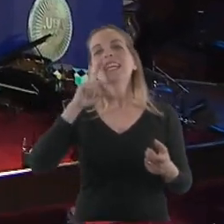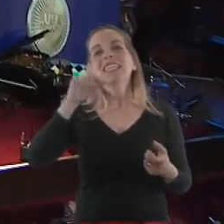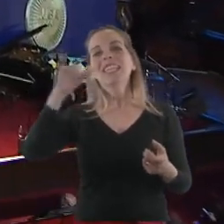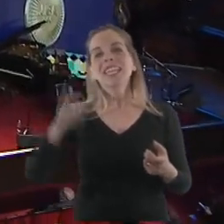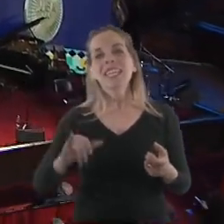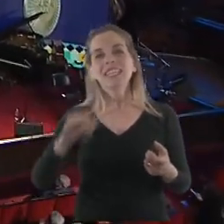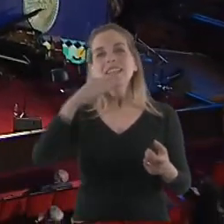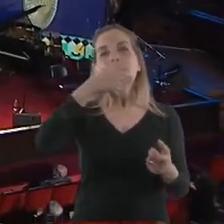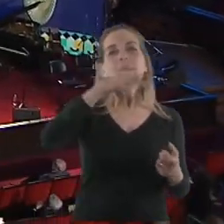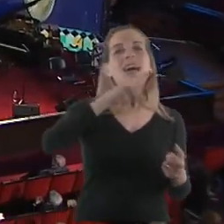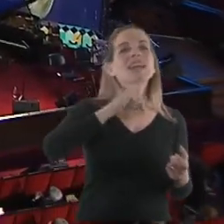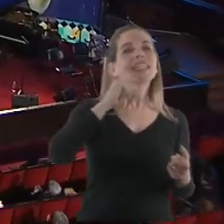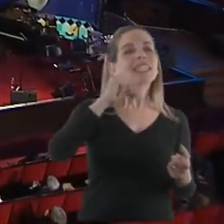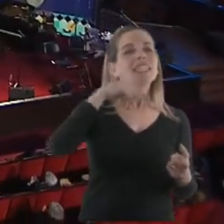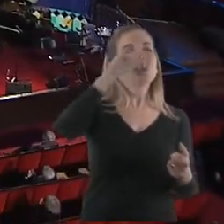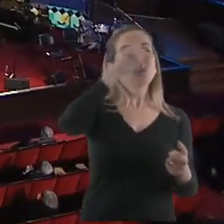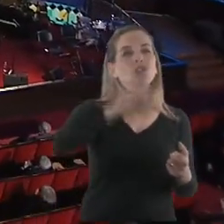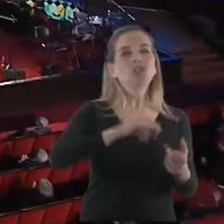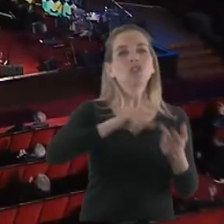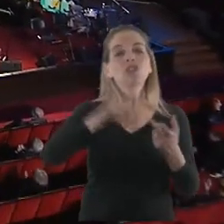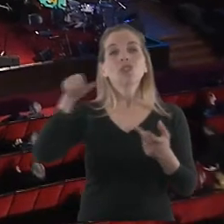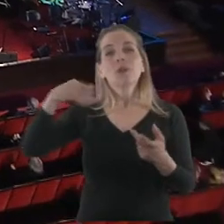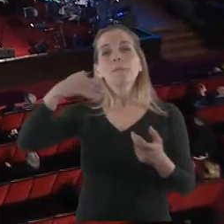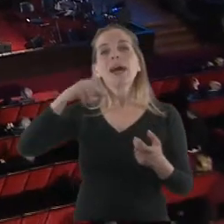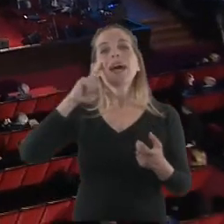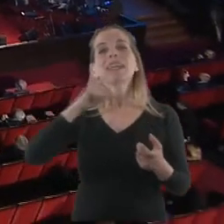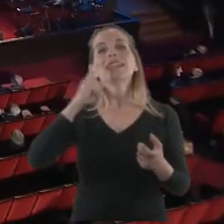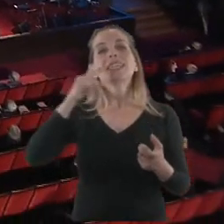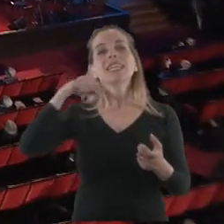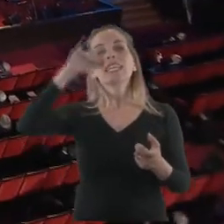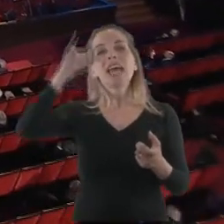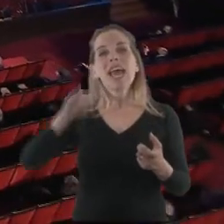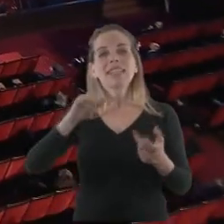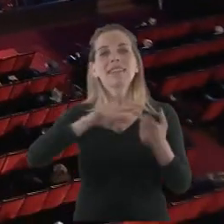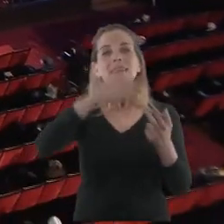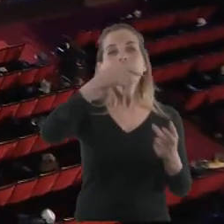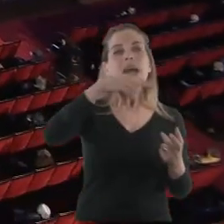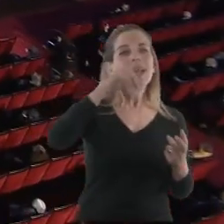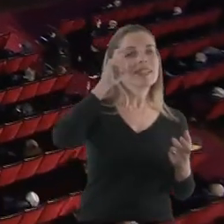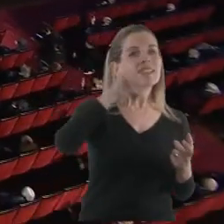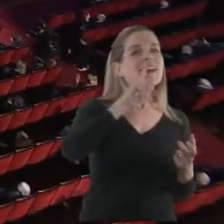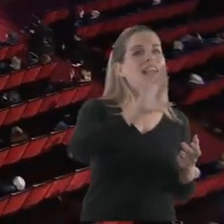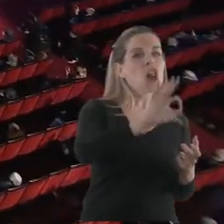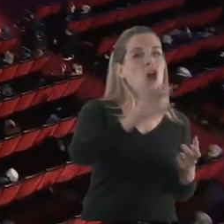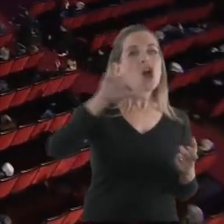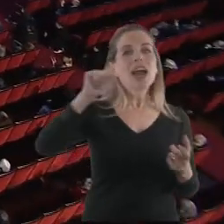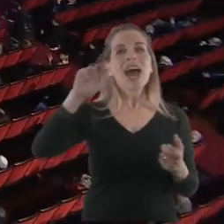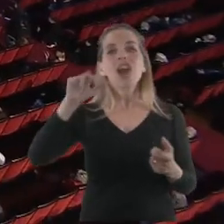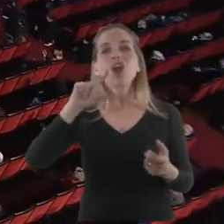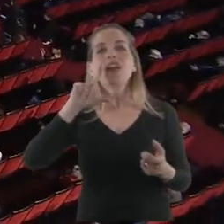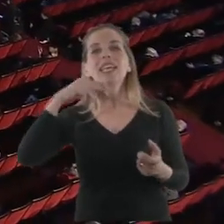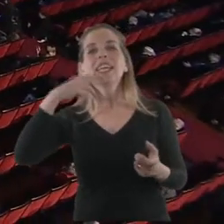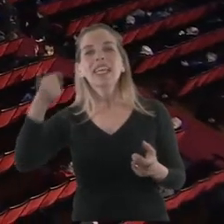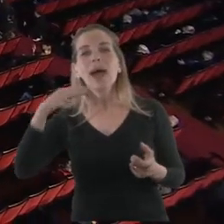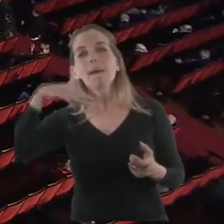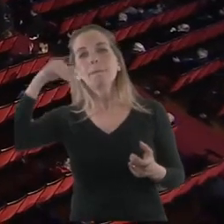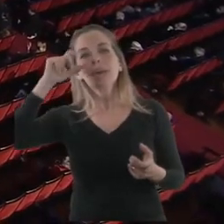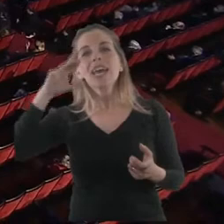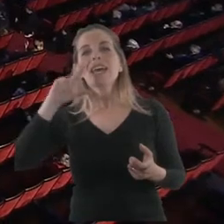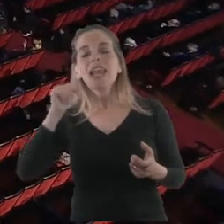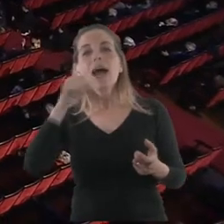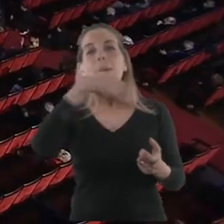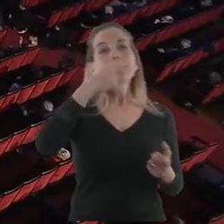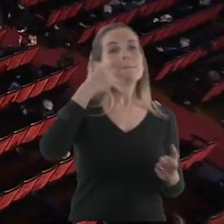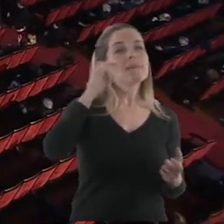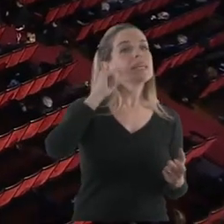Liliana Martínez, Alejandro Martínez, Marcelo Melo, Carolina Mera, Marcelo